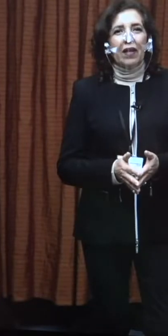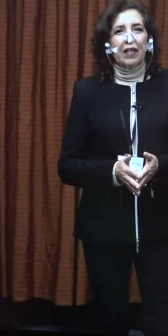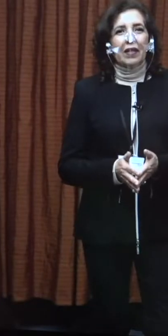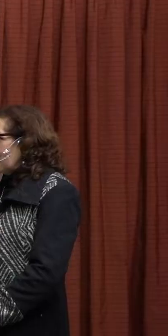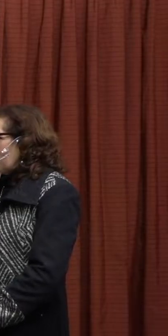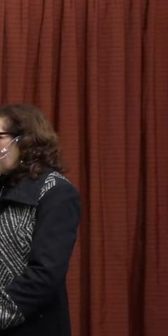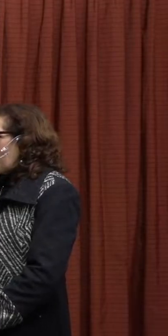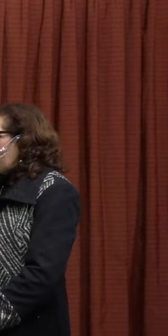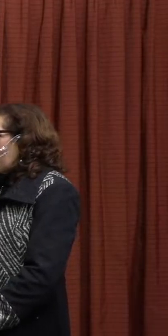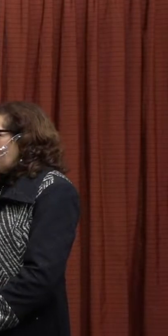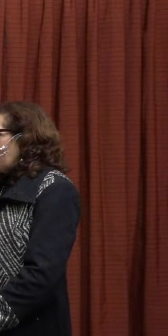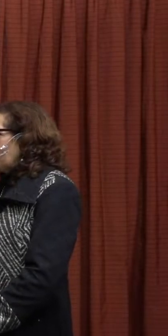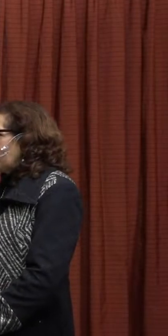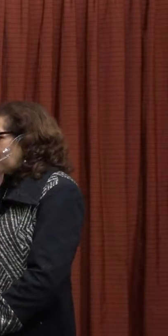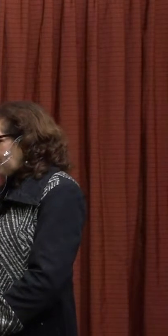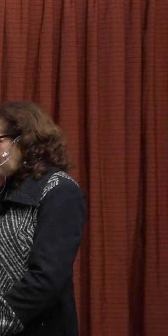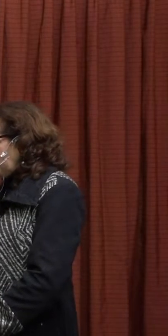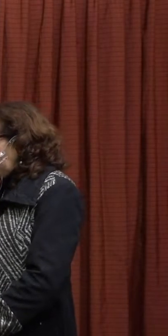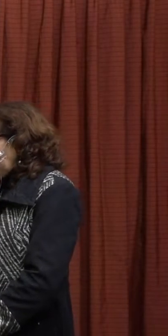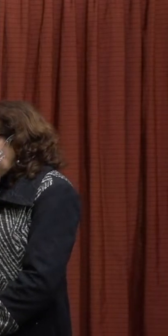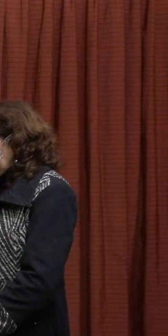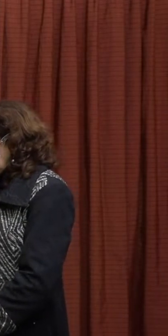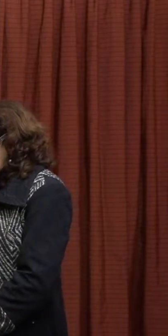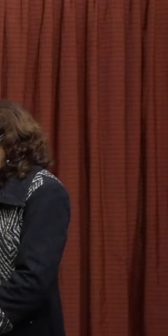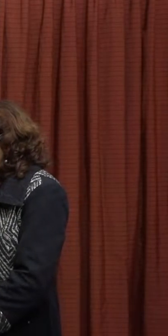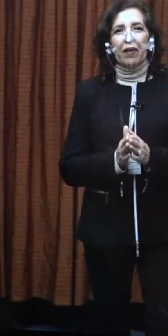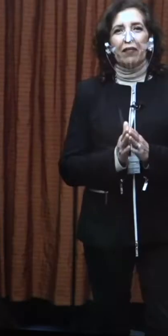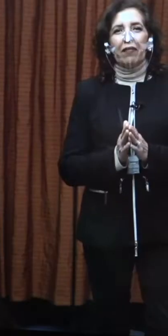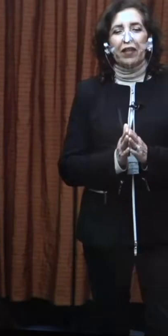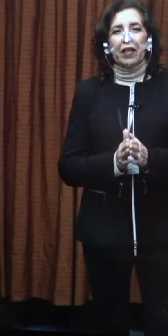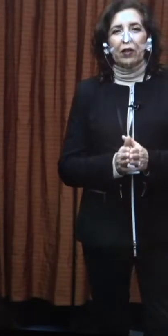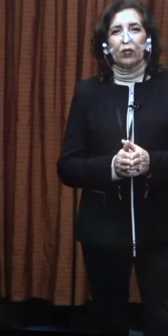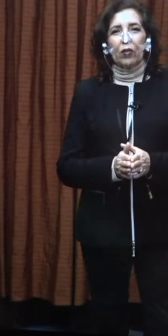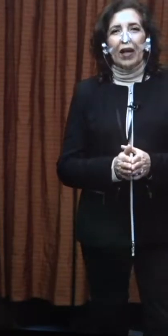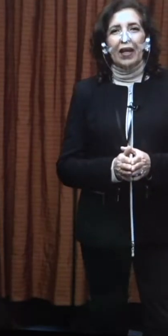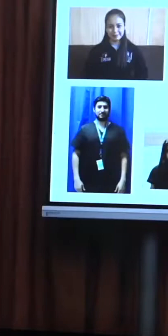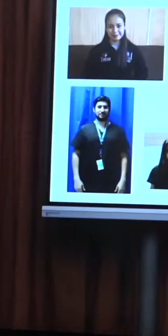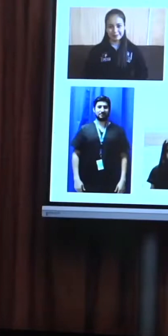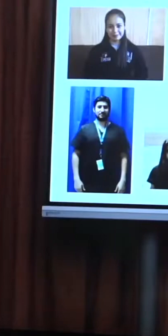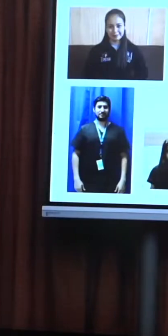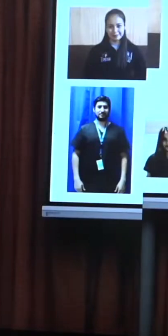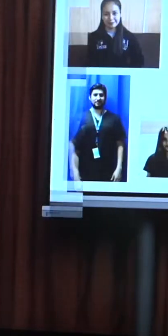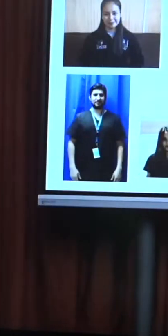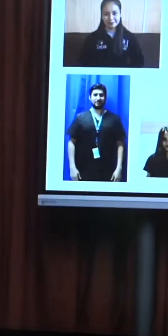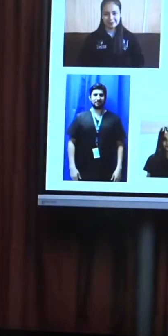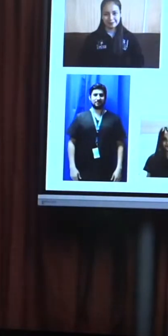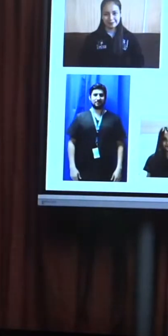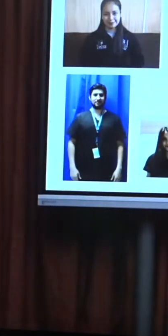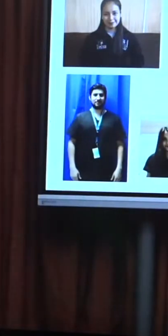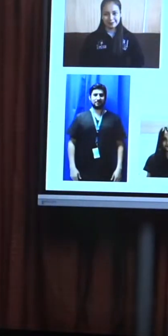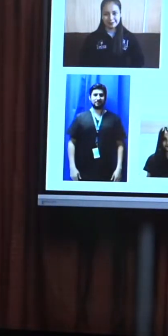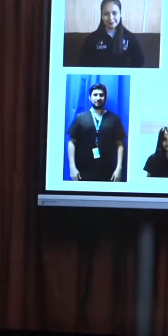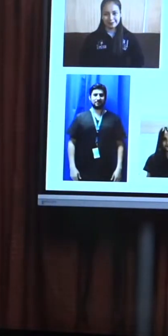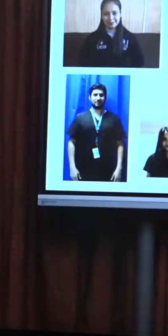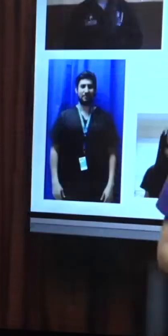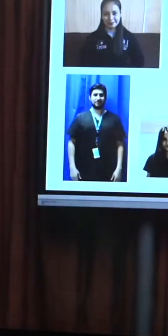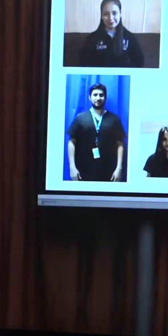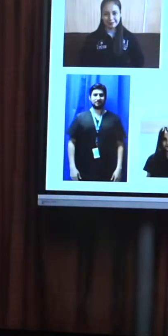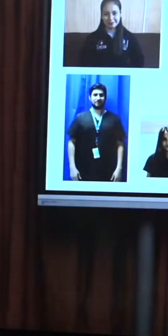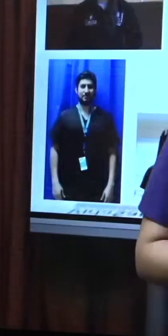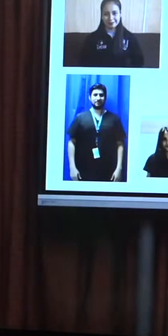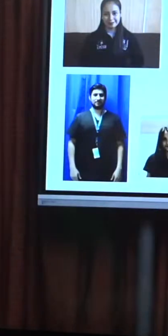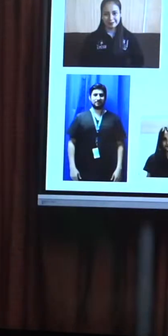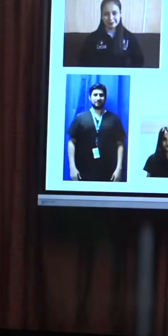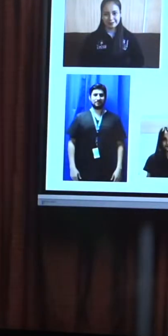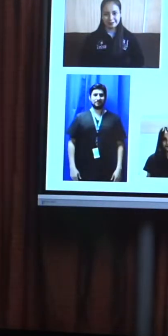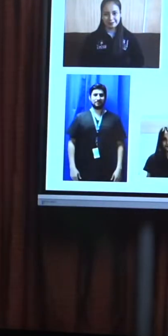periodo, ¿verdad? Bueno, ahora con respecto a la vuelta de vacaciones, ¿cierto?, y el inicio del segundo semestre, ¿cuáles son las